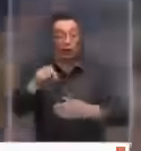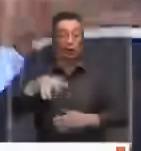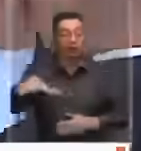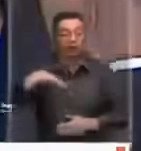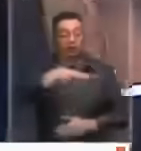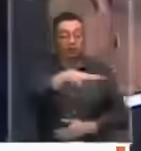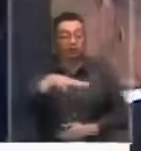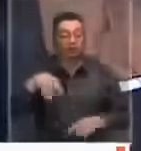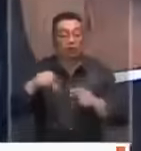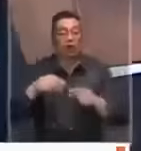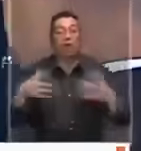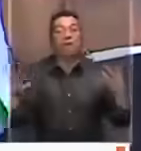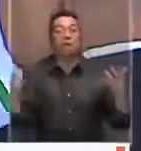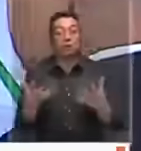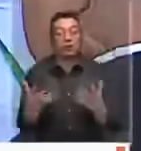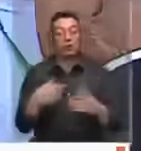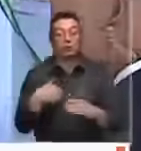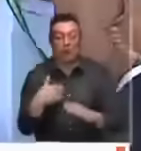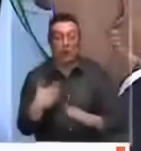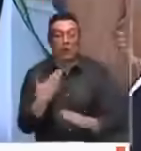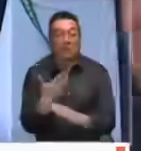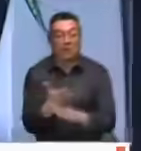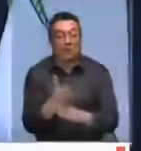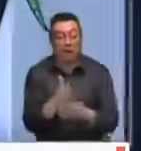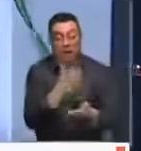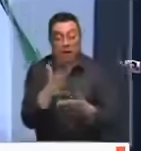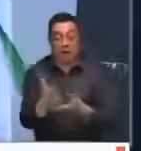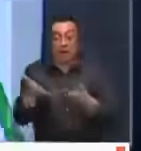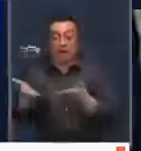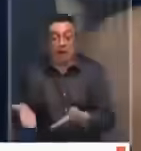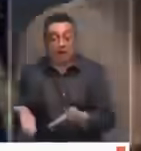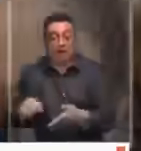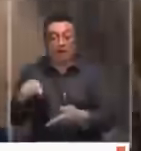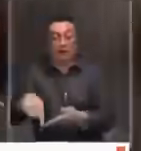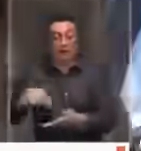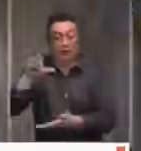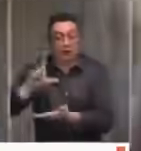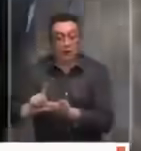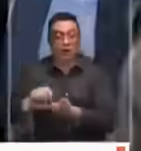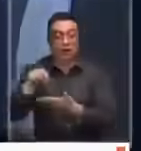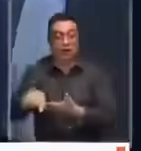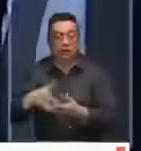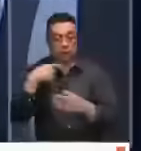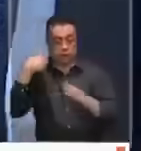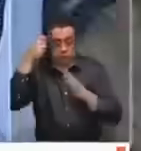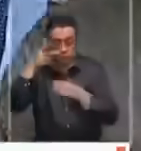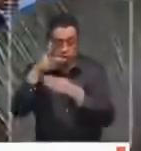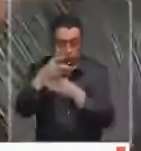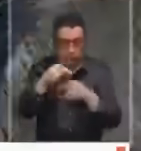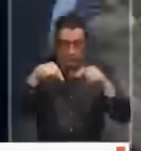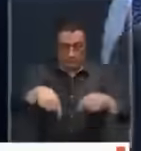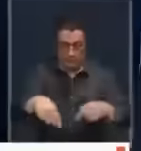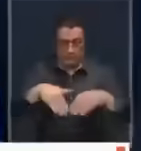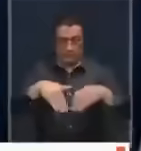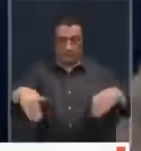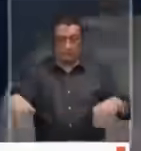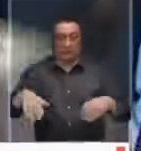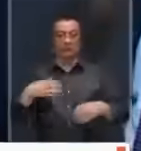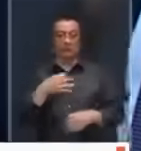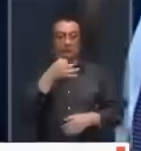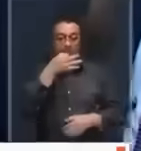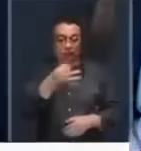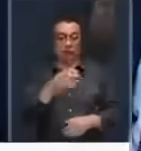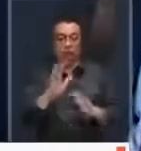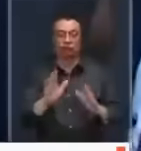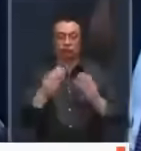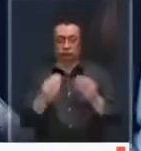porque nos piden que hasta acá sea el enfoque de las cámaras, que guardemos un poco de distancia. Con toda razón.